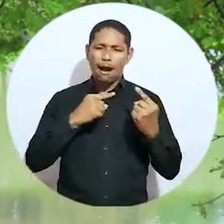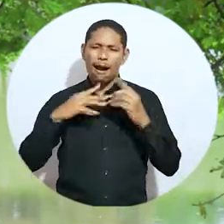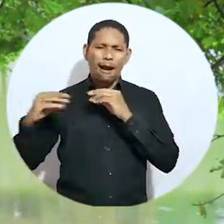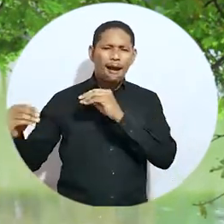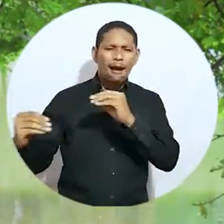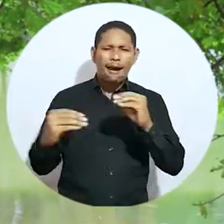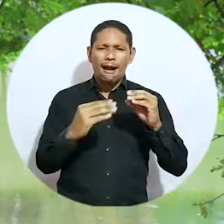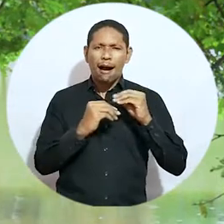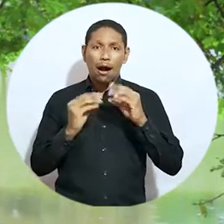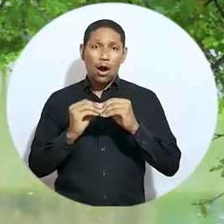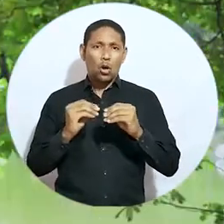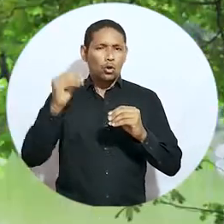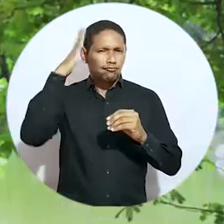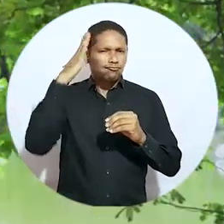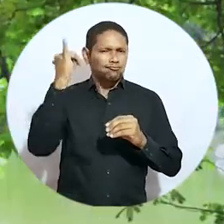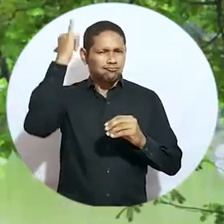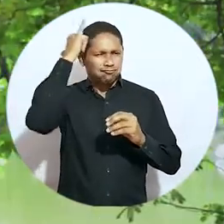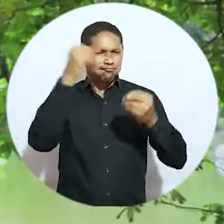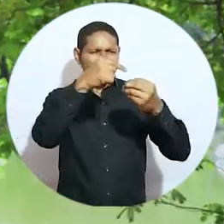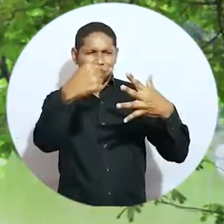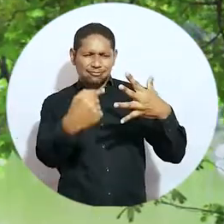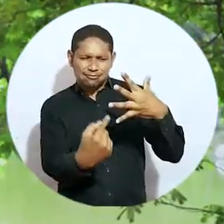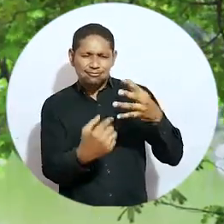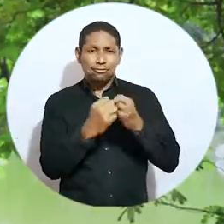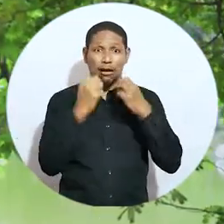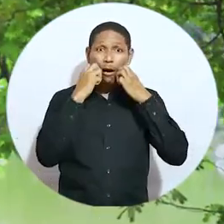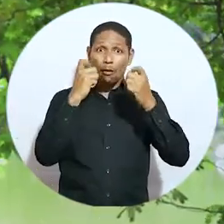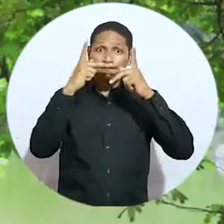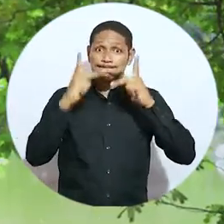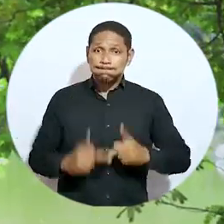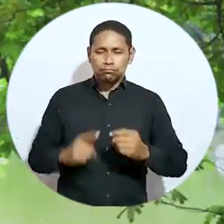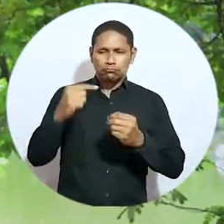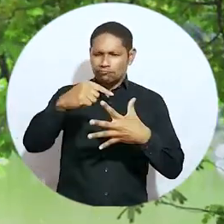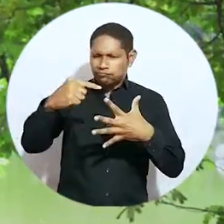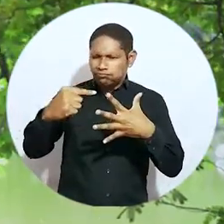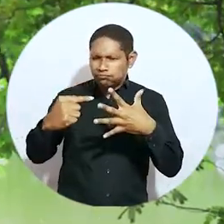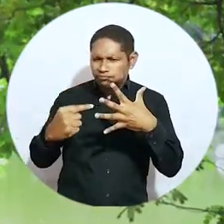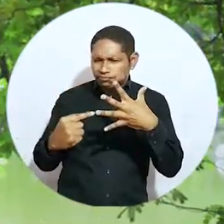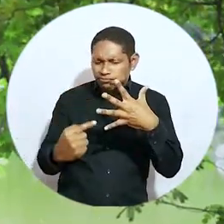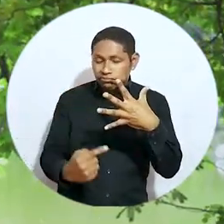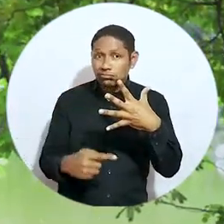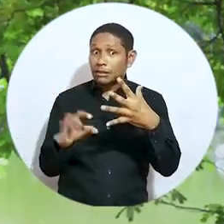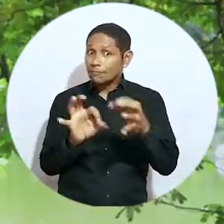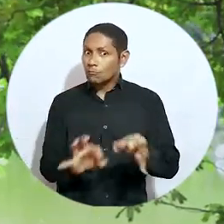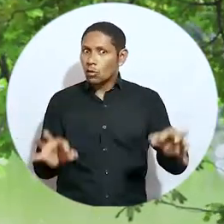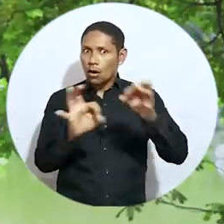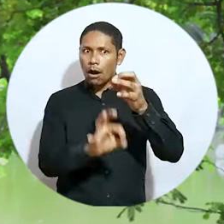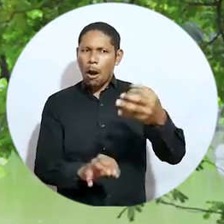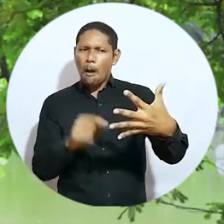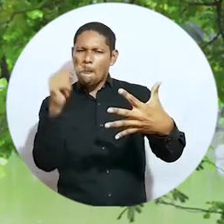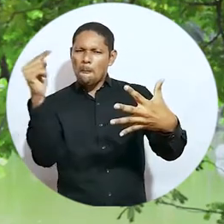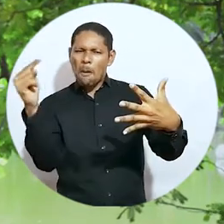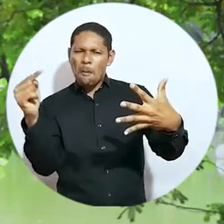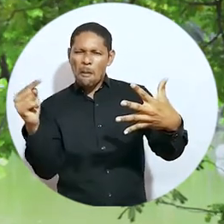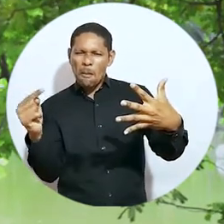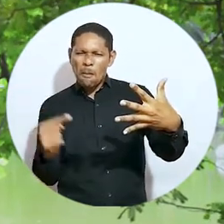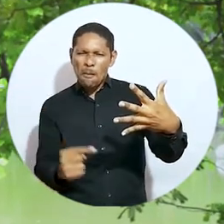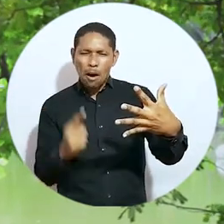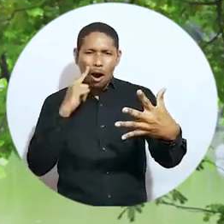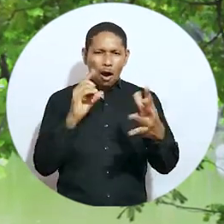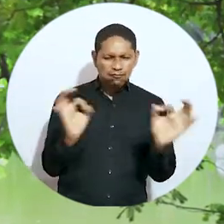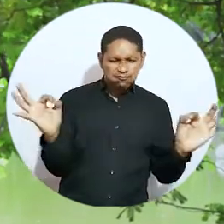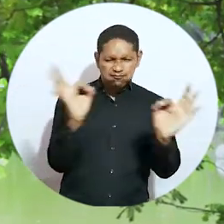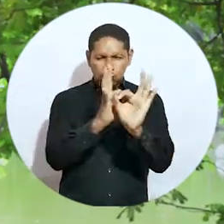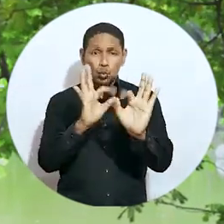pero también a conversar académicamente y humanistamente sobre aquellos aspectos y focos que